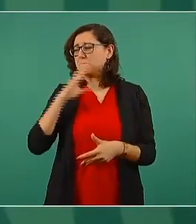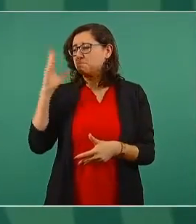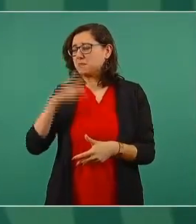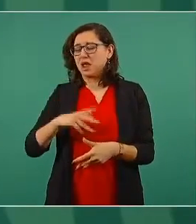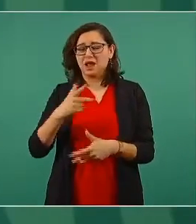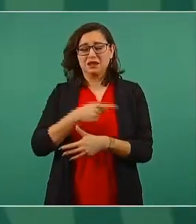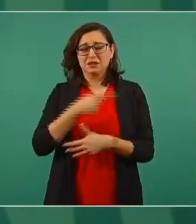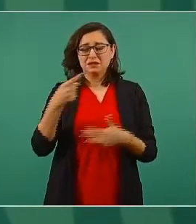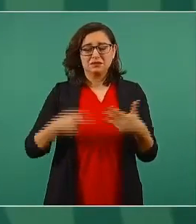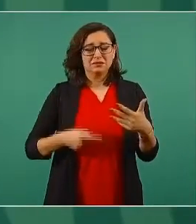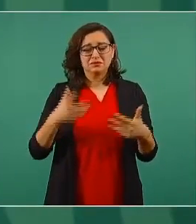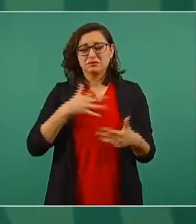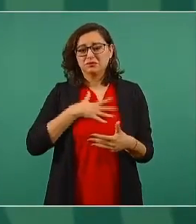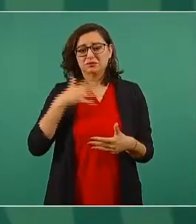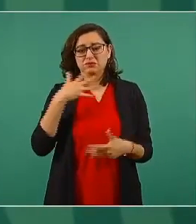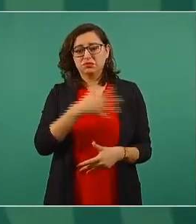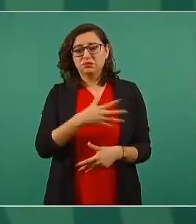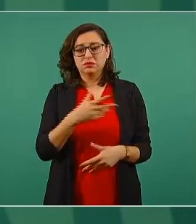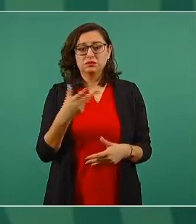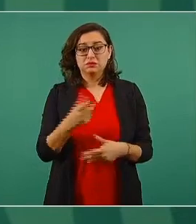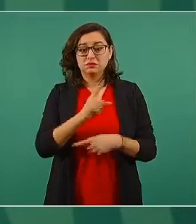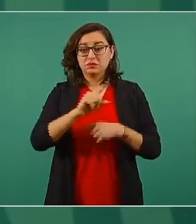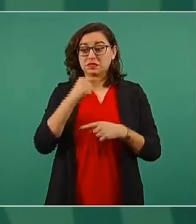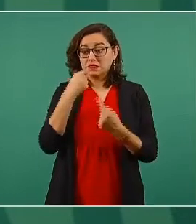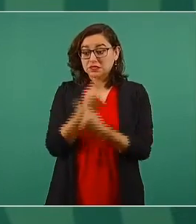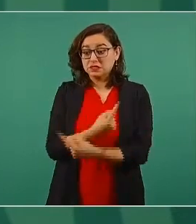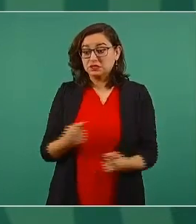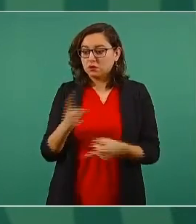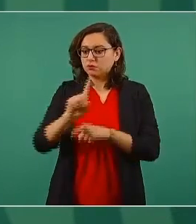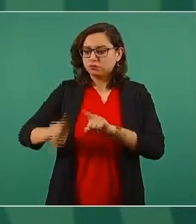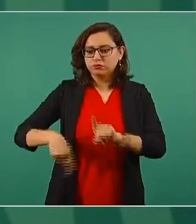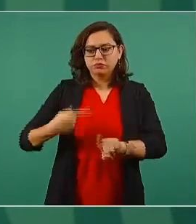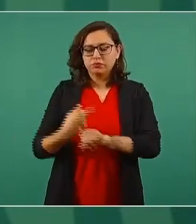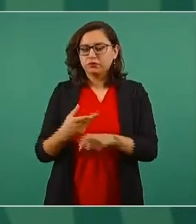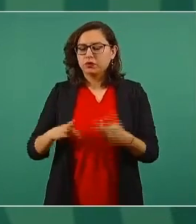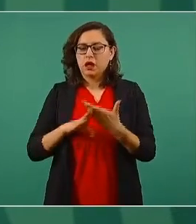indignas, que tiene que ver con el abuso de menores,